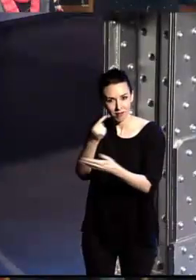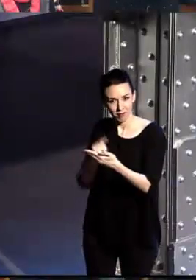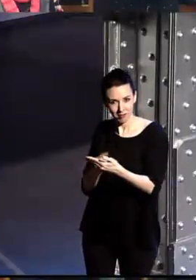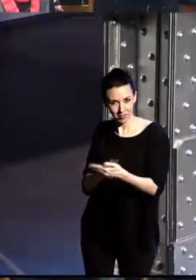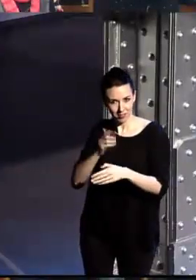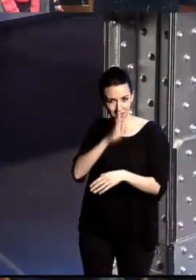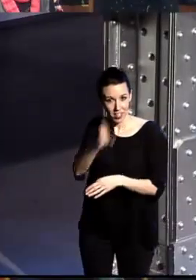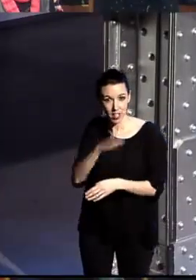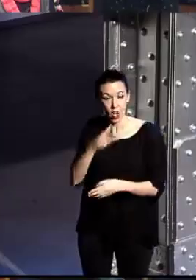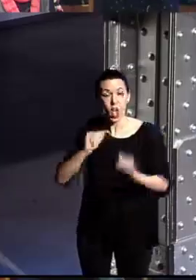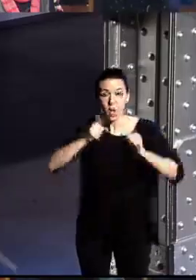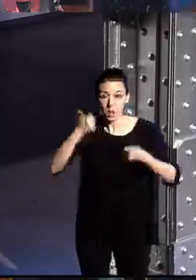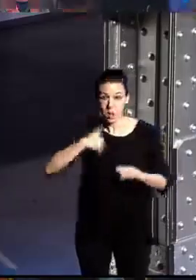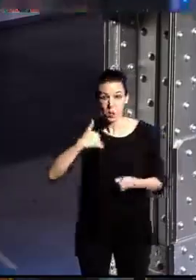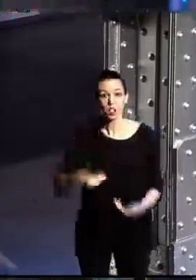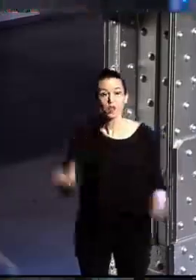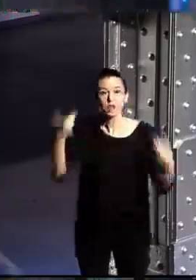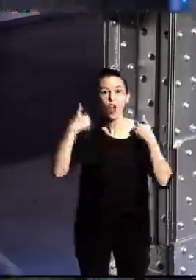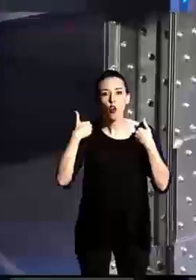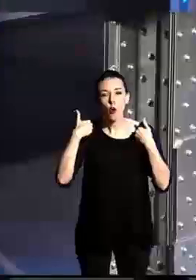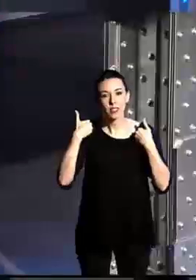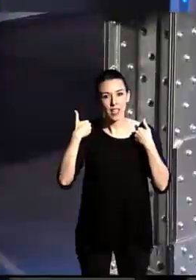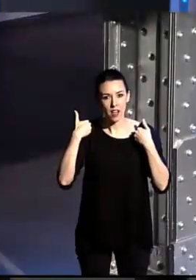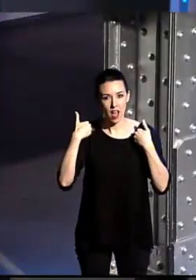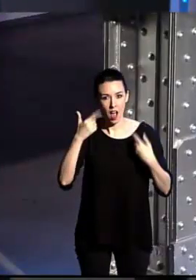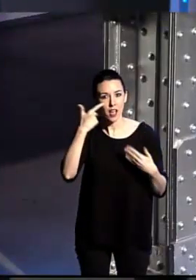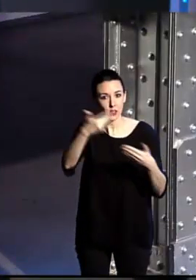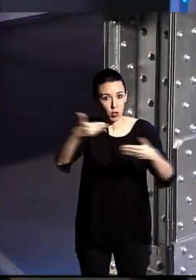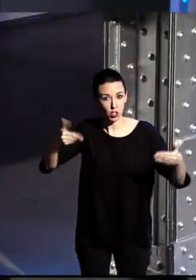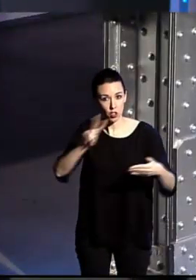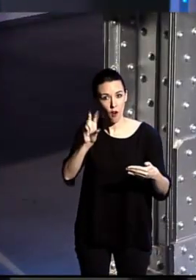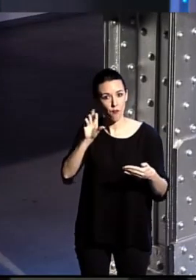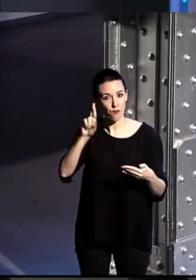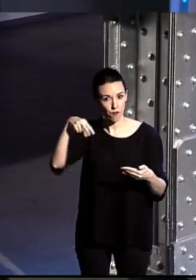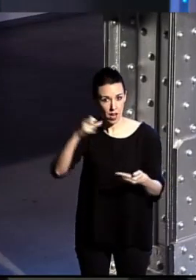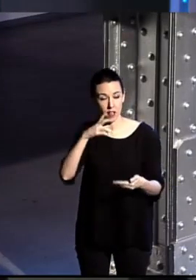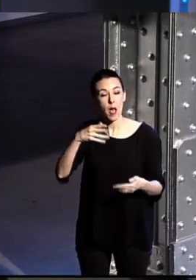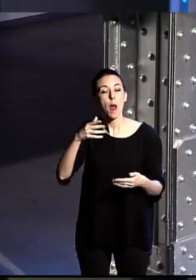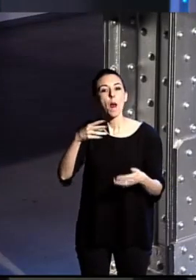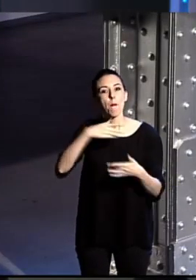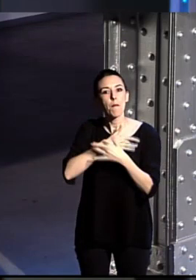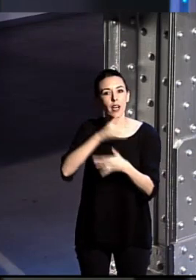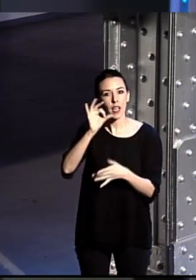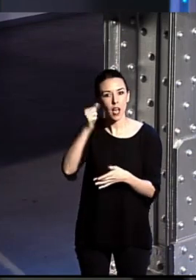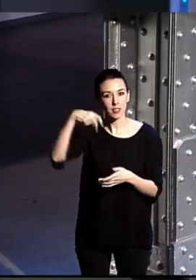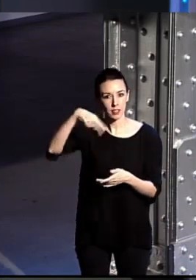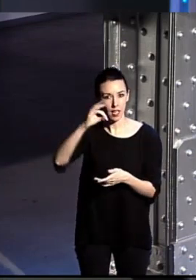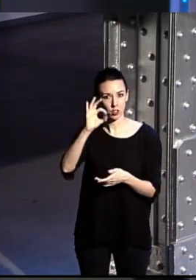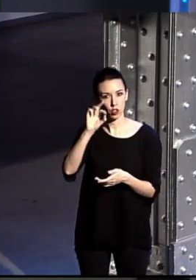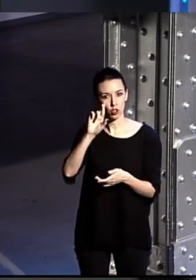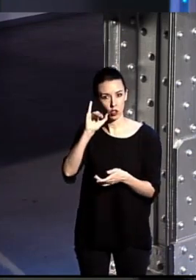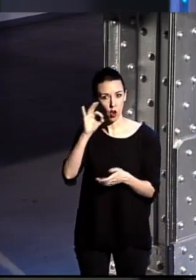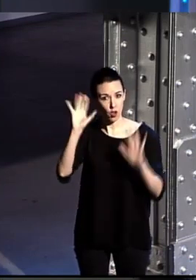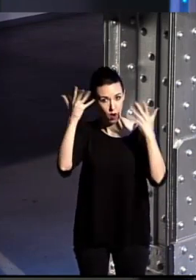vamos a comenzar ya. Voy a llamar a la comisaria de la exposición de Verne, María Santoyo, por favor, a que me acompañe aquí. Un aplauso para ella.